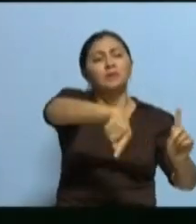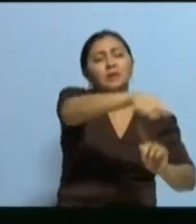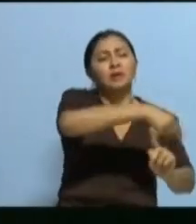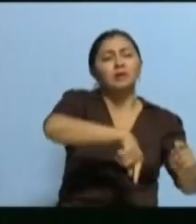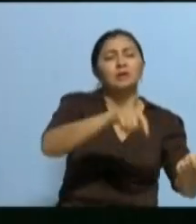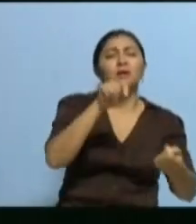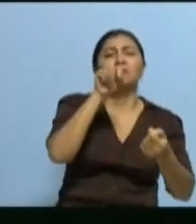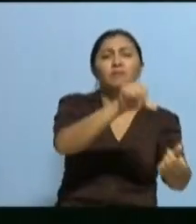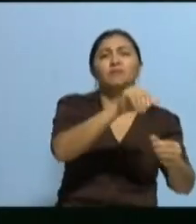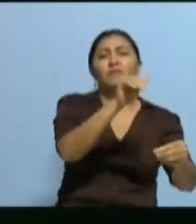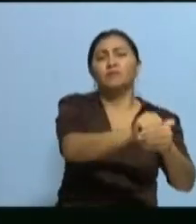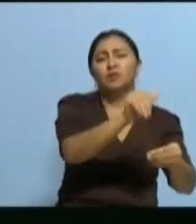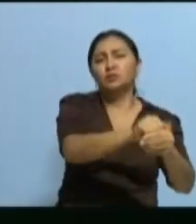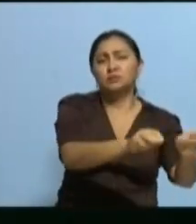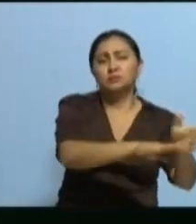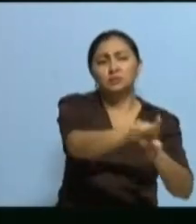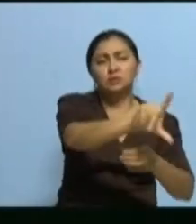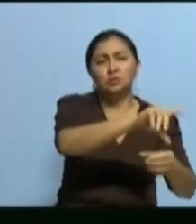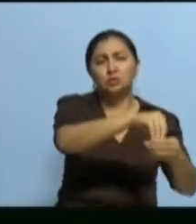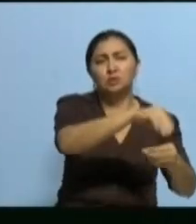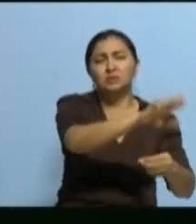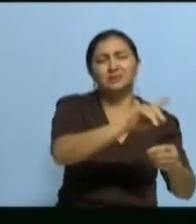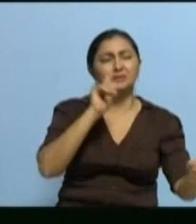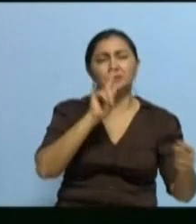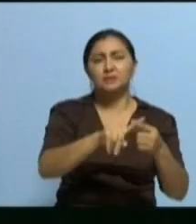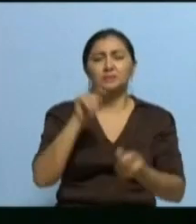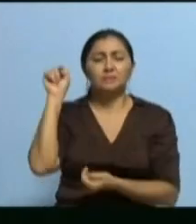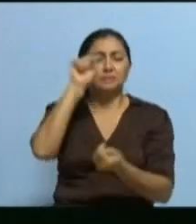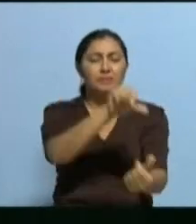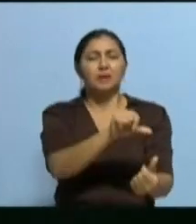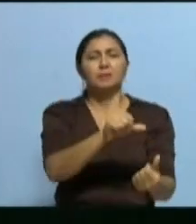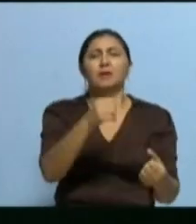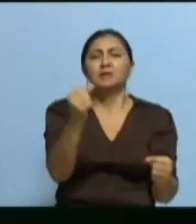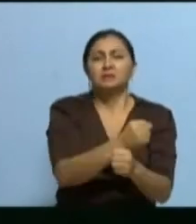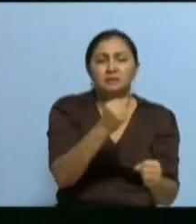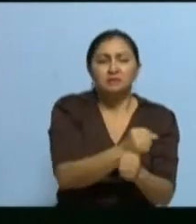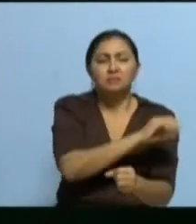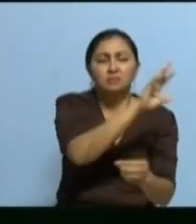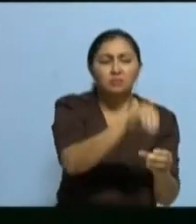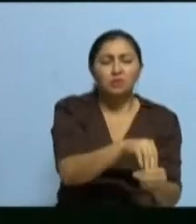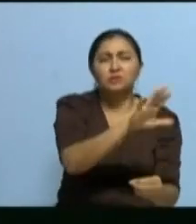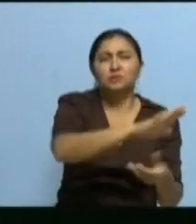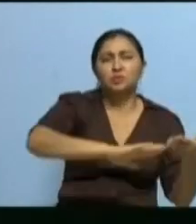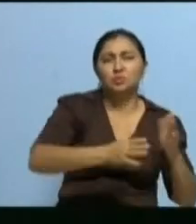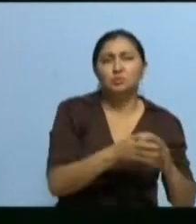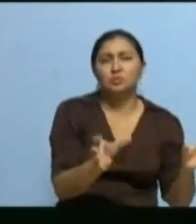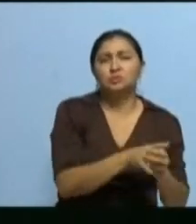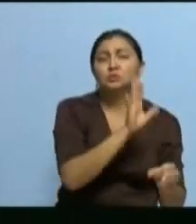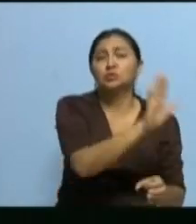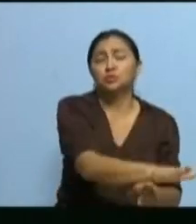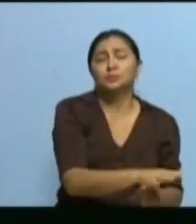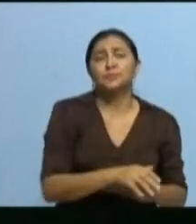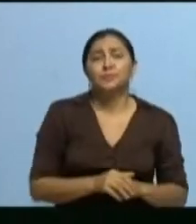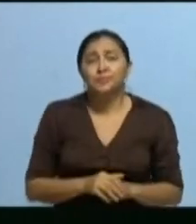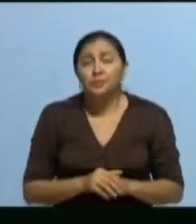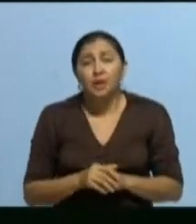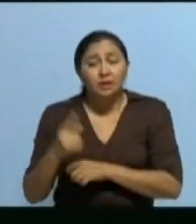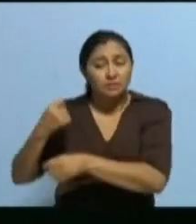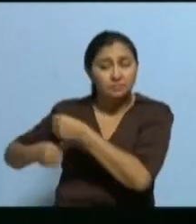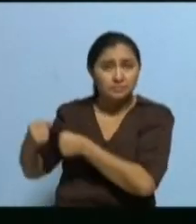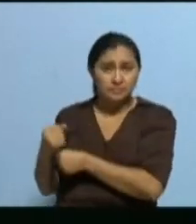Fondo de Desarrollo Local, que es designado para la realización de obras en beneficio de la comunidad. Tan solo el año pasado, en el